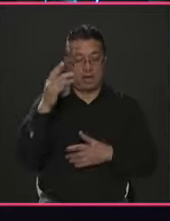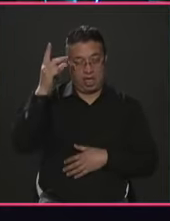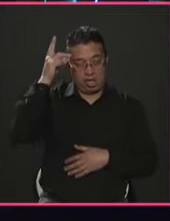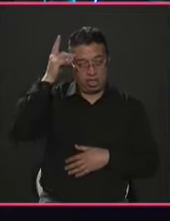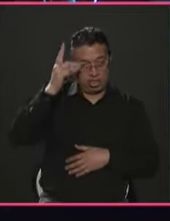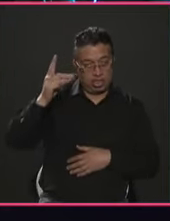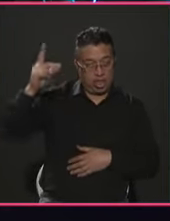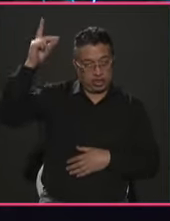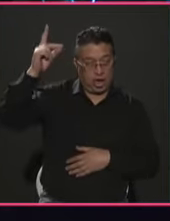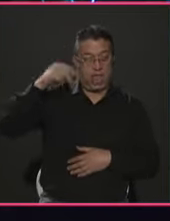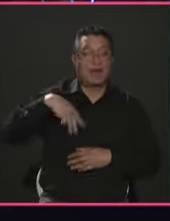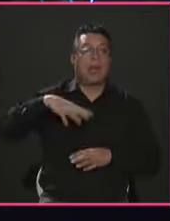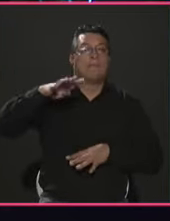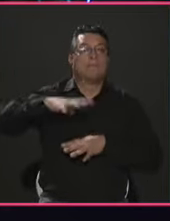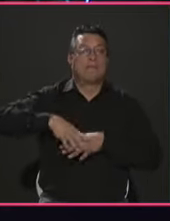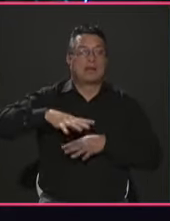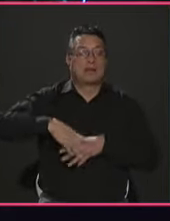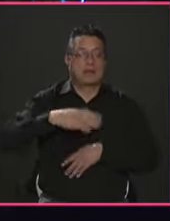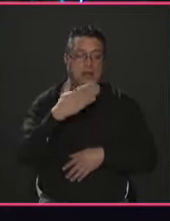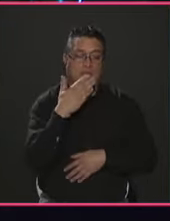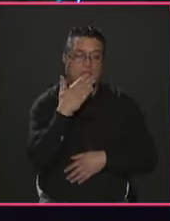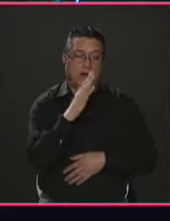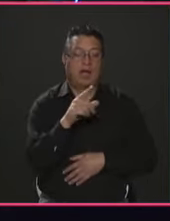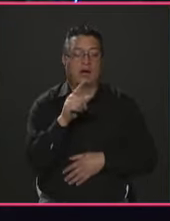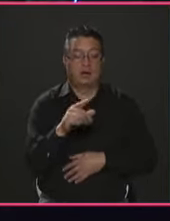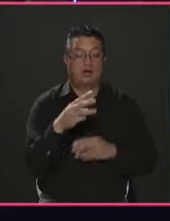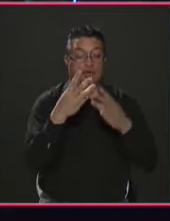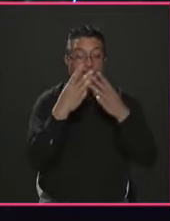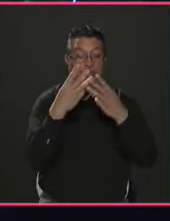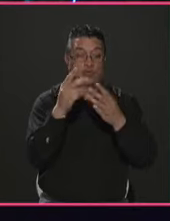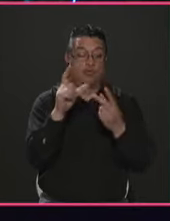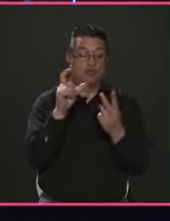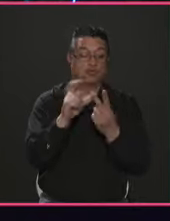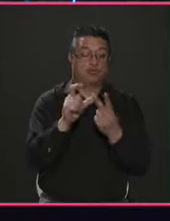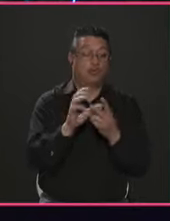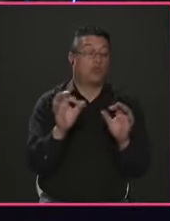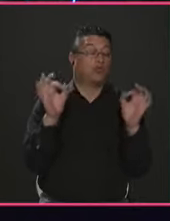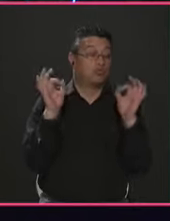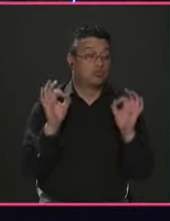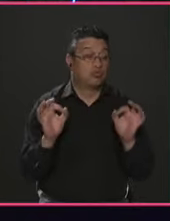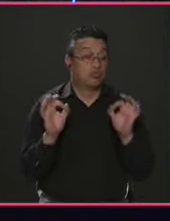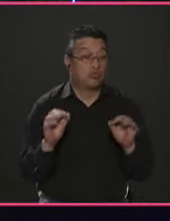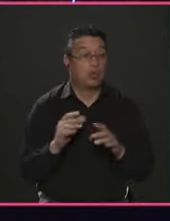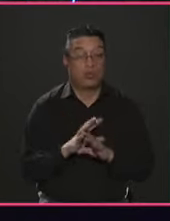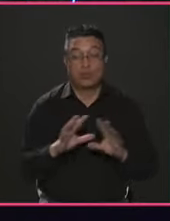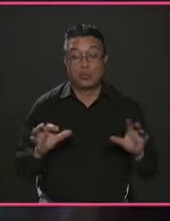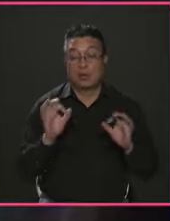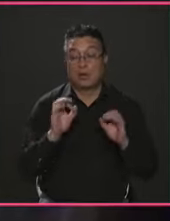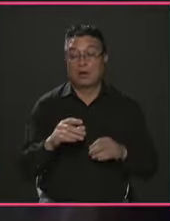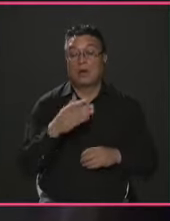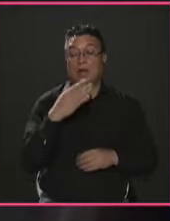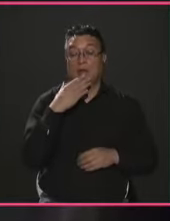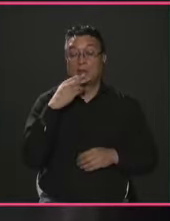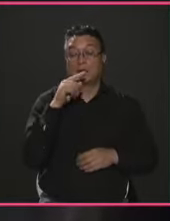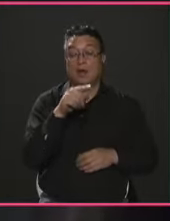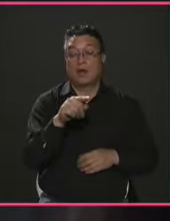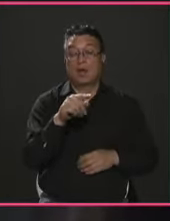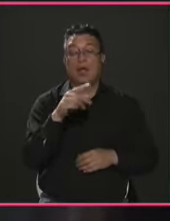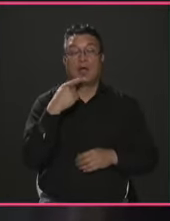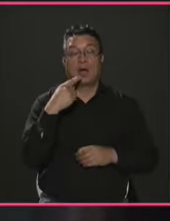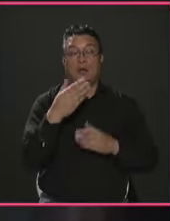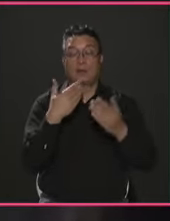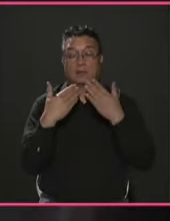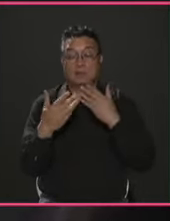en matemáticas y tiene un currículum espectacular una aproximación un poco distinta innovadora respecto del tema del que